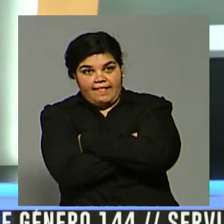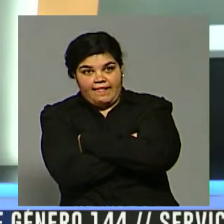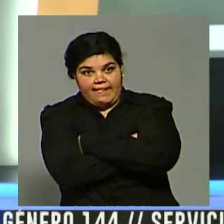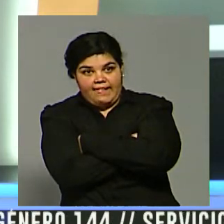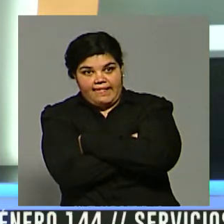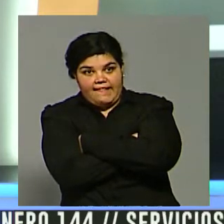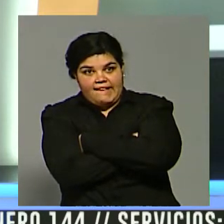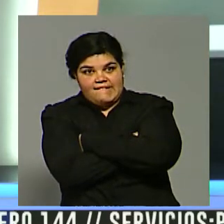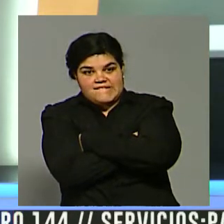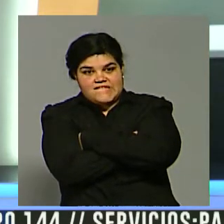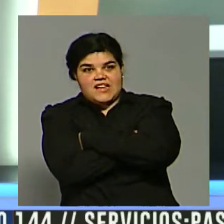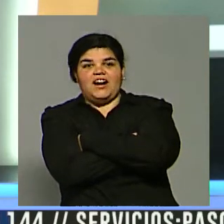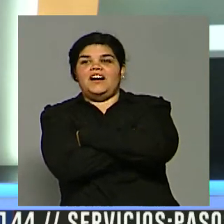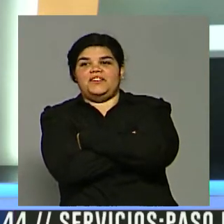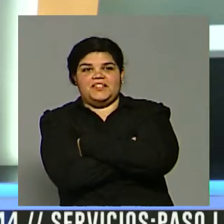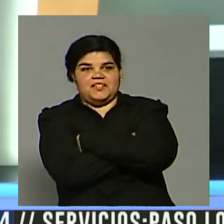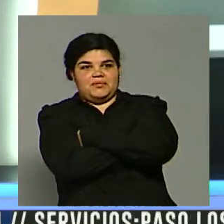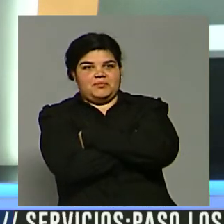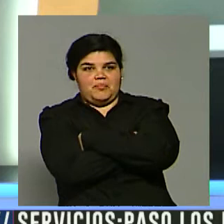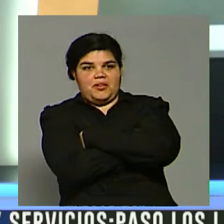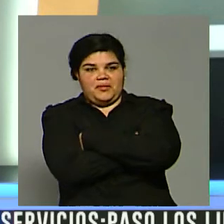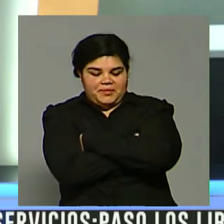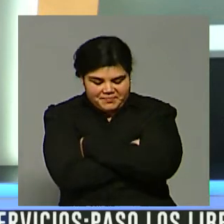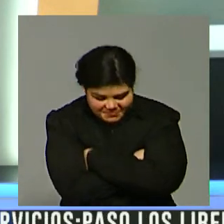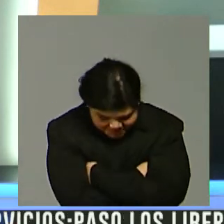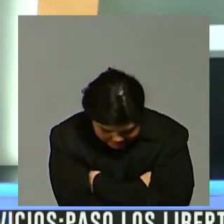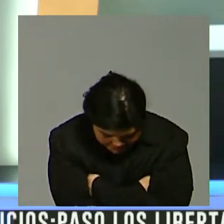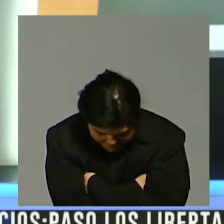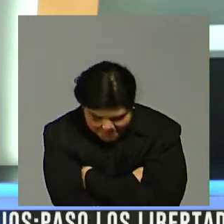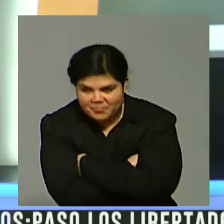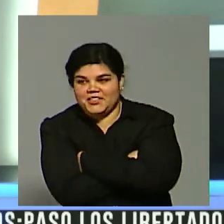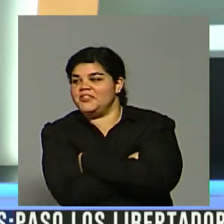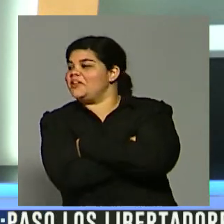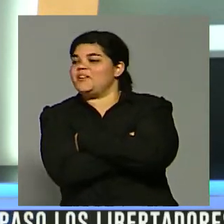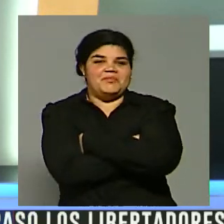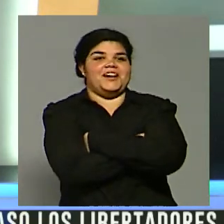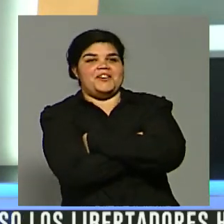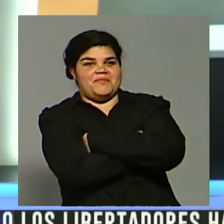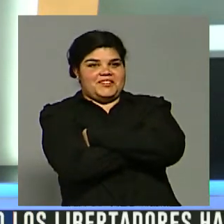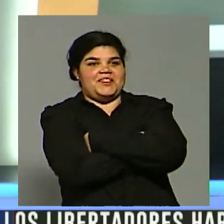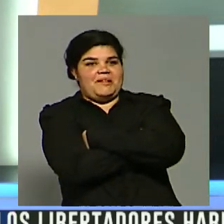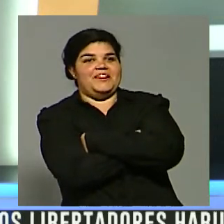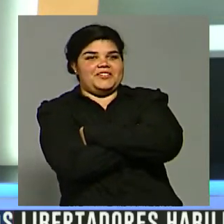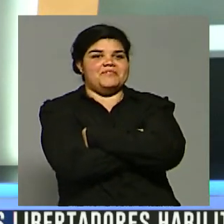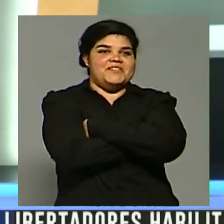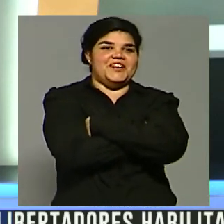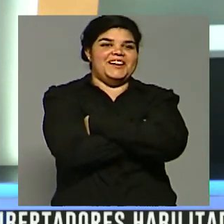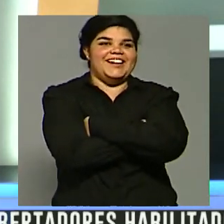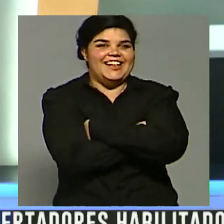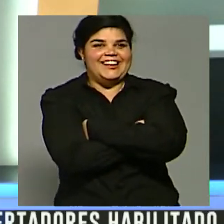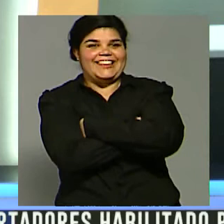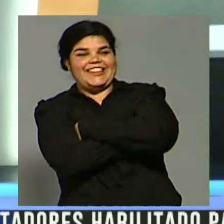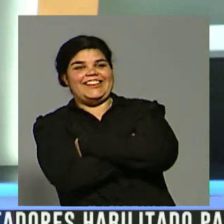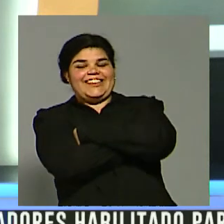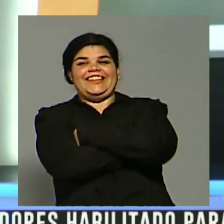segundo... No, listo. Dale. Bueno. Ahora te pongo. Vení, por acá. ¿Él es Gastón? Hola. Hola,